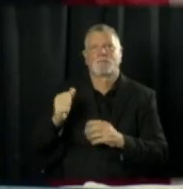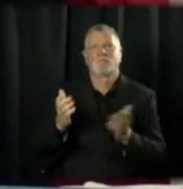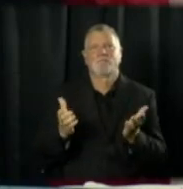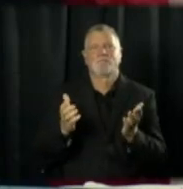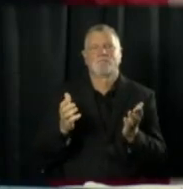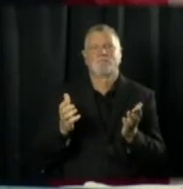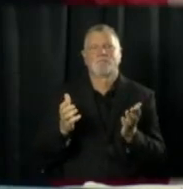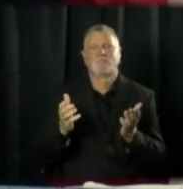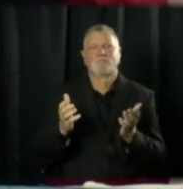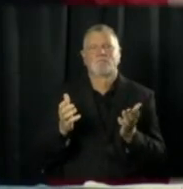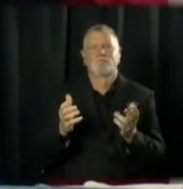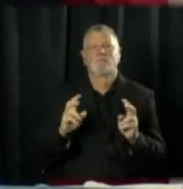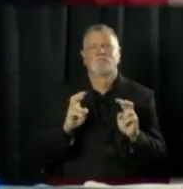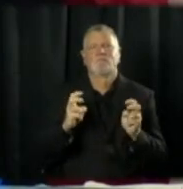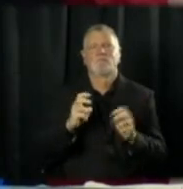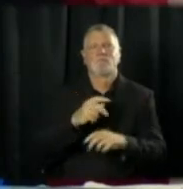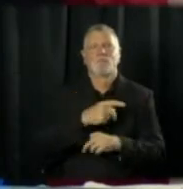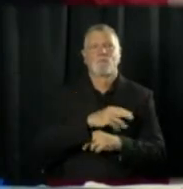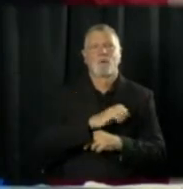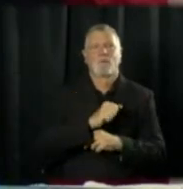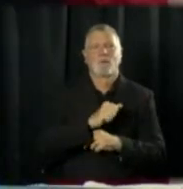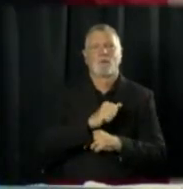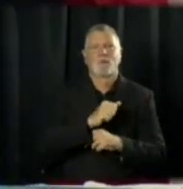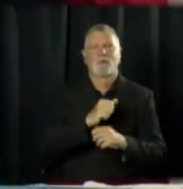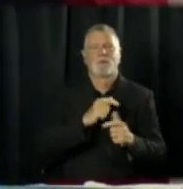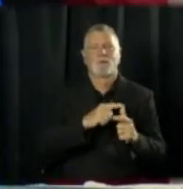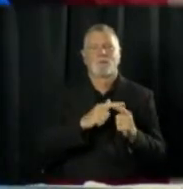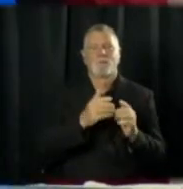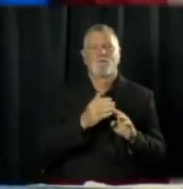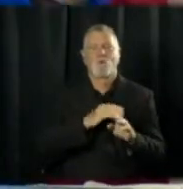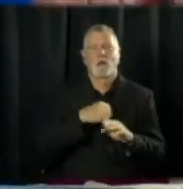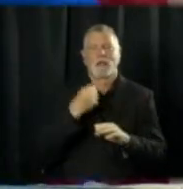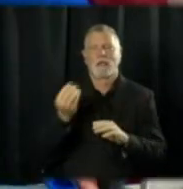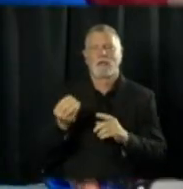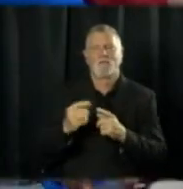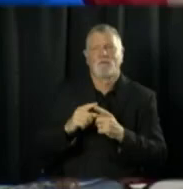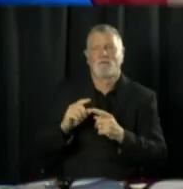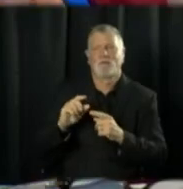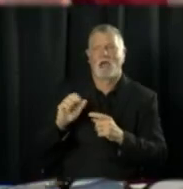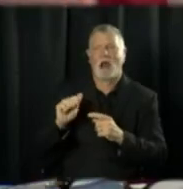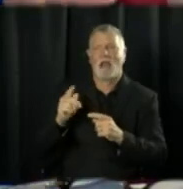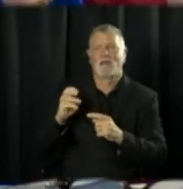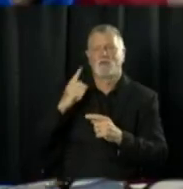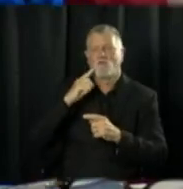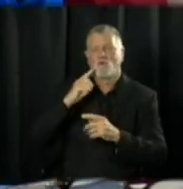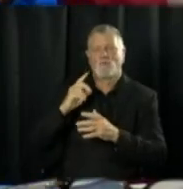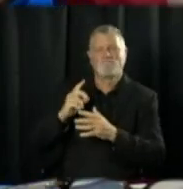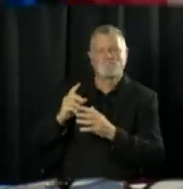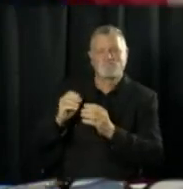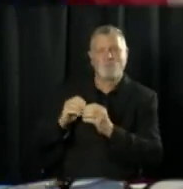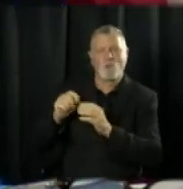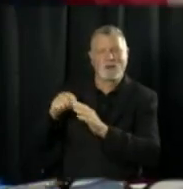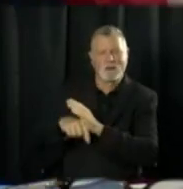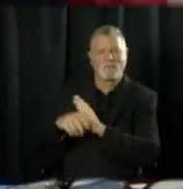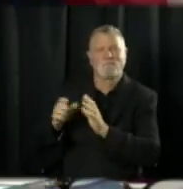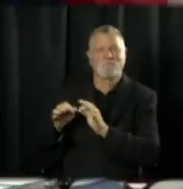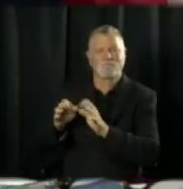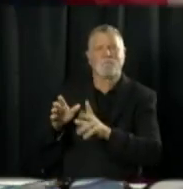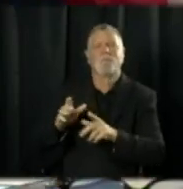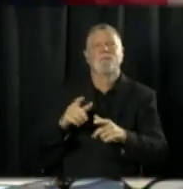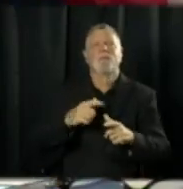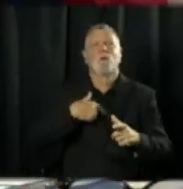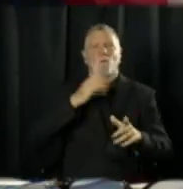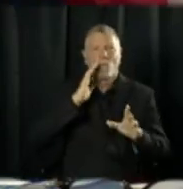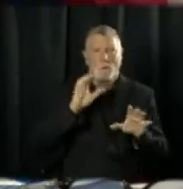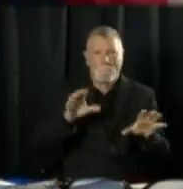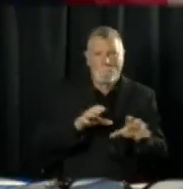de acueducto a energía eléctrica. Y los asuntos sobre que Alejandro estaba comentando, estamos